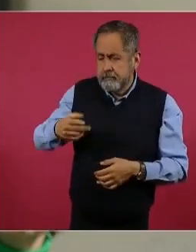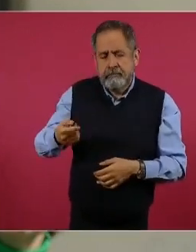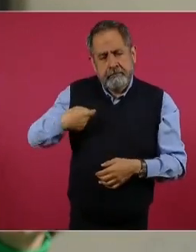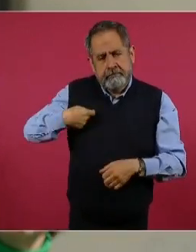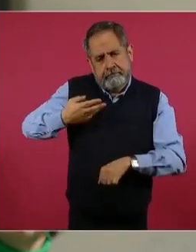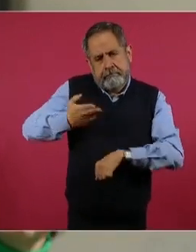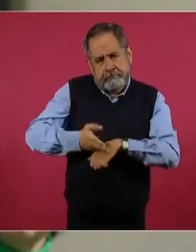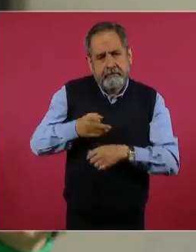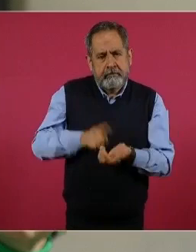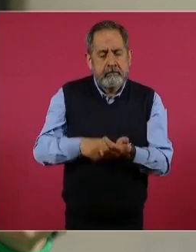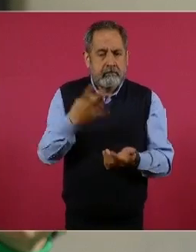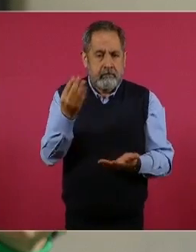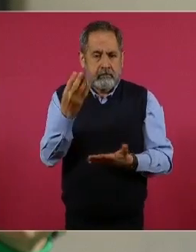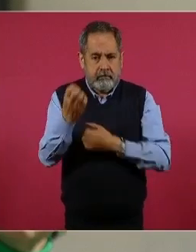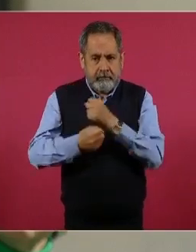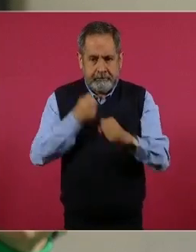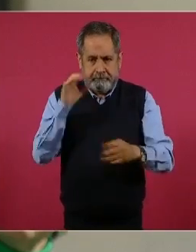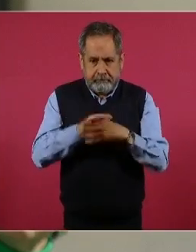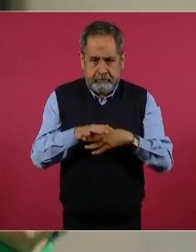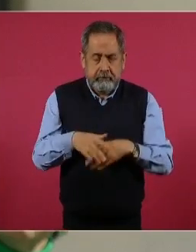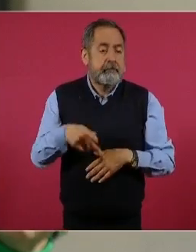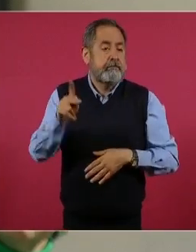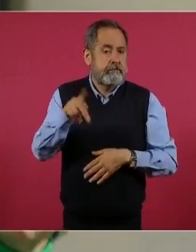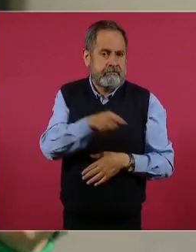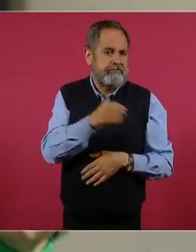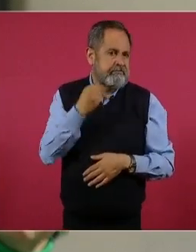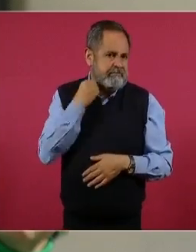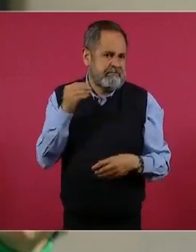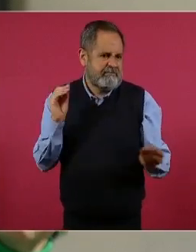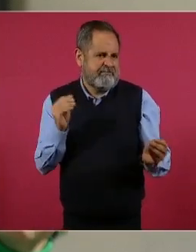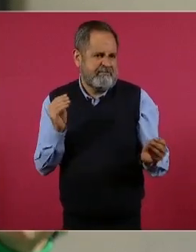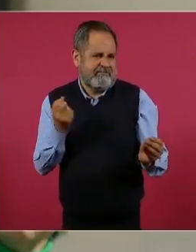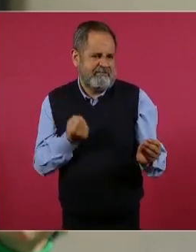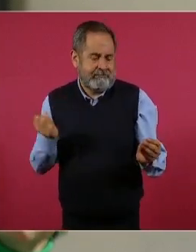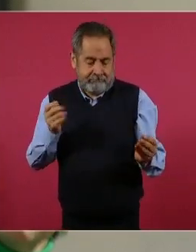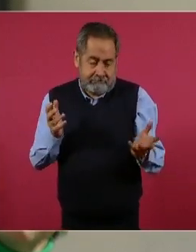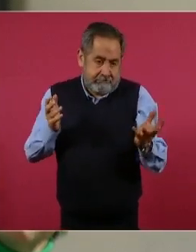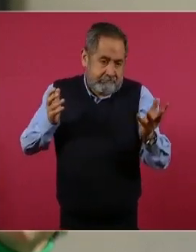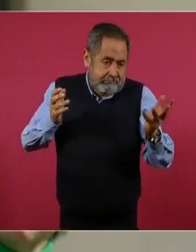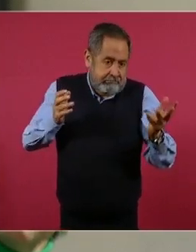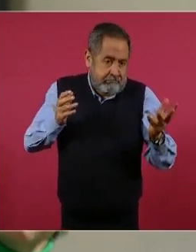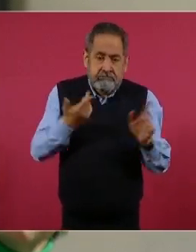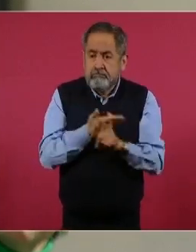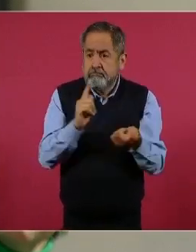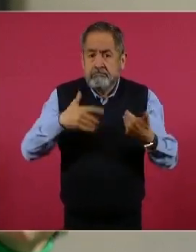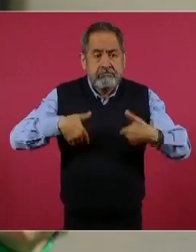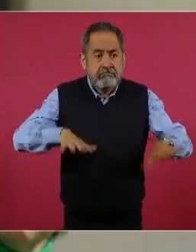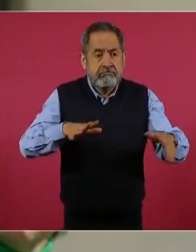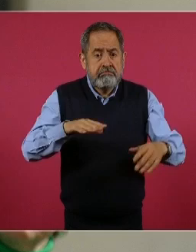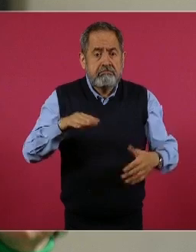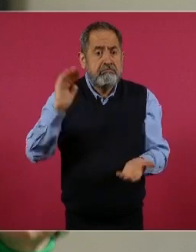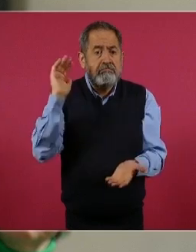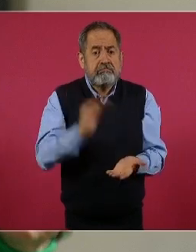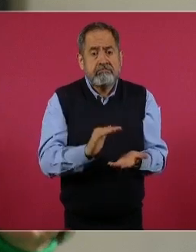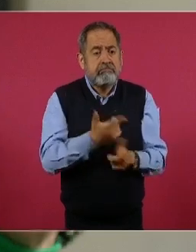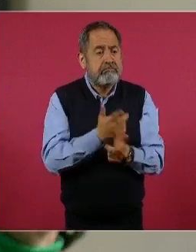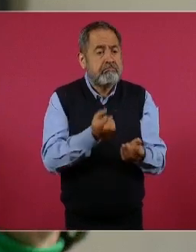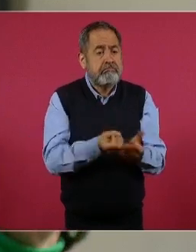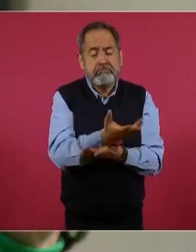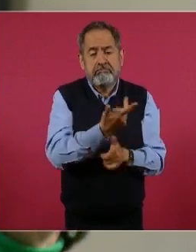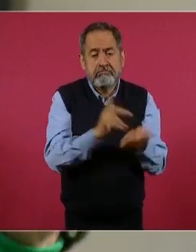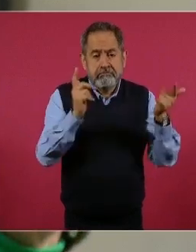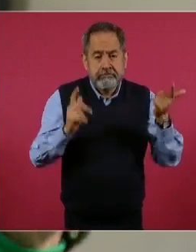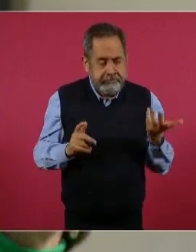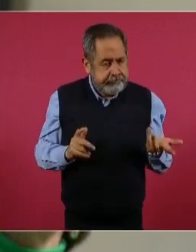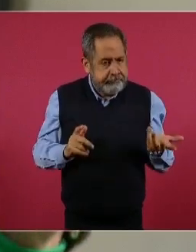prisión. Sin embargo, pues los abogados son muy buenos allá, parece, y lograron su disminución. Se